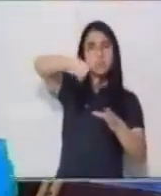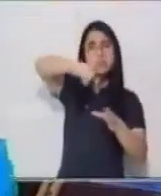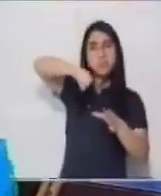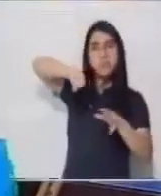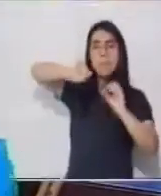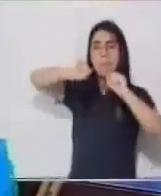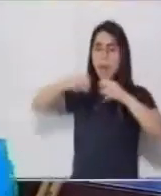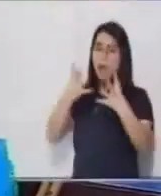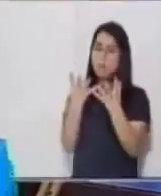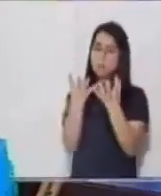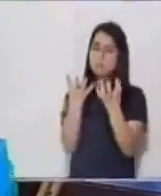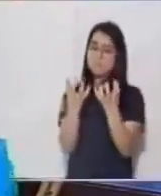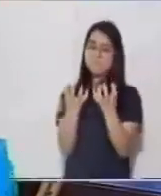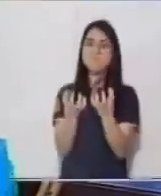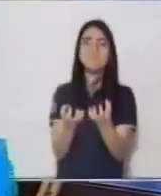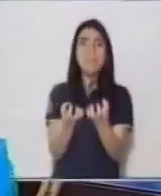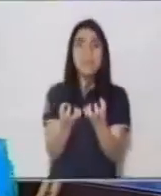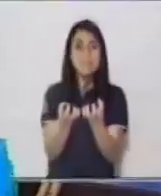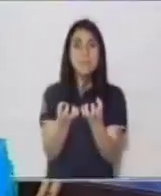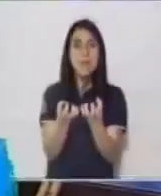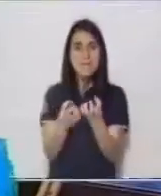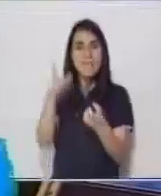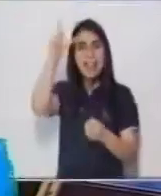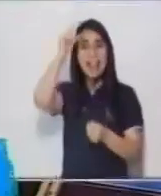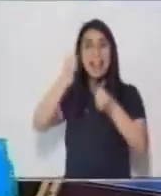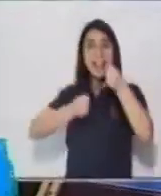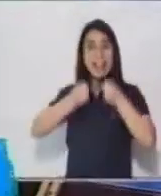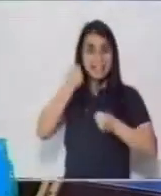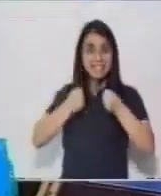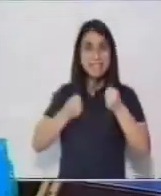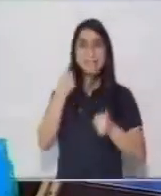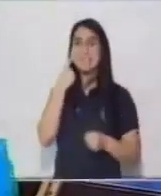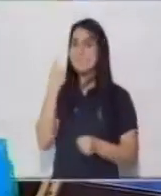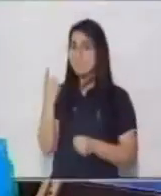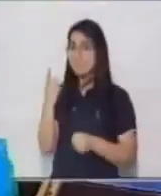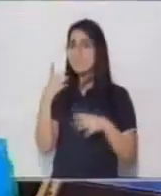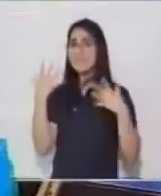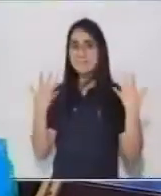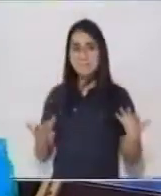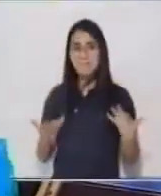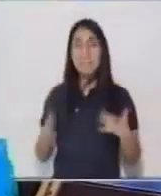Muy bien, entonces esto, si te das cuenta, el texto